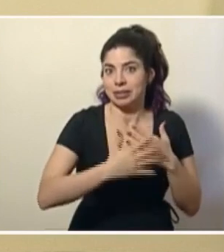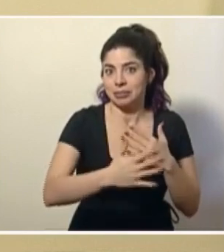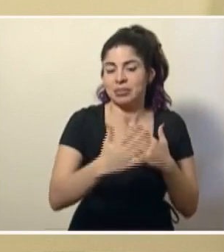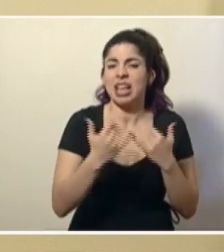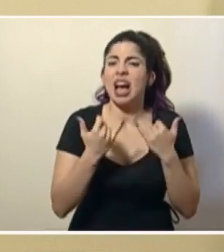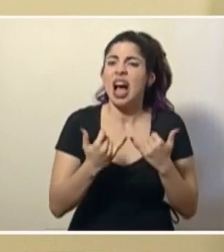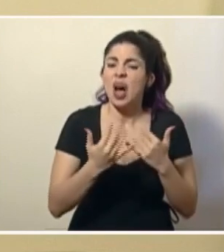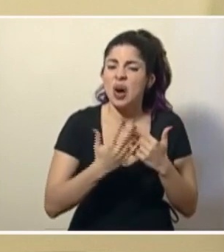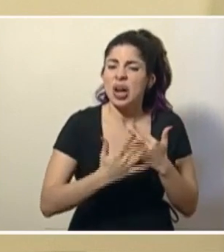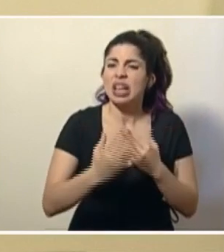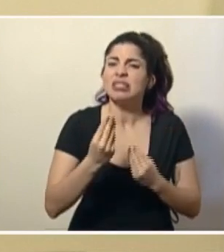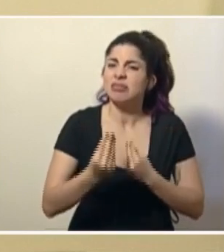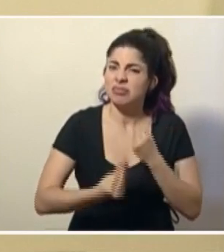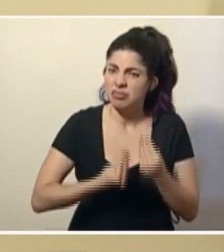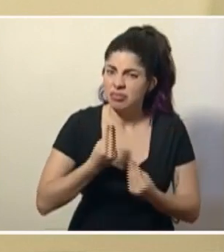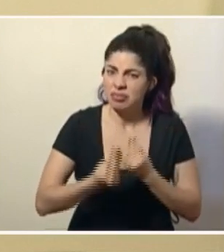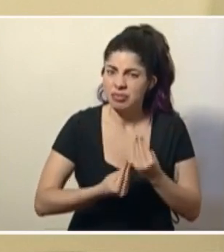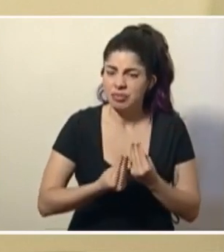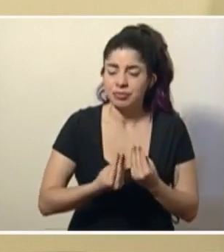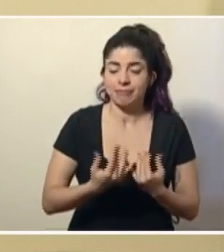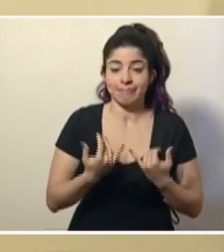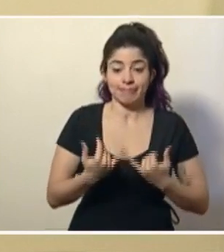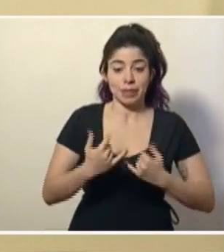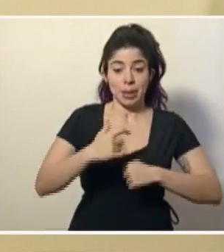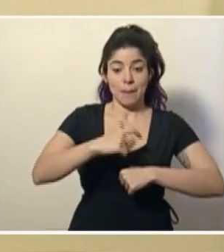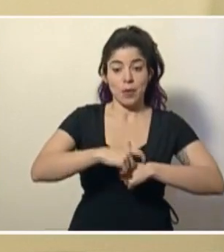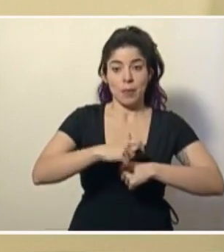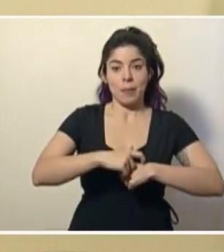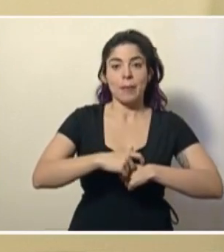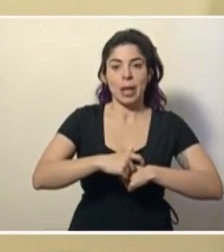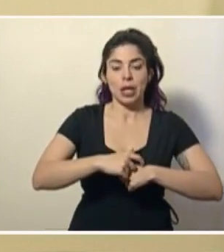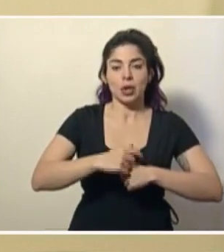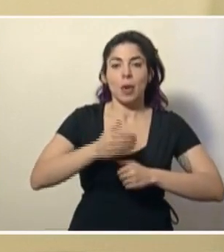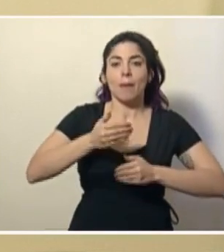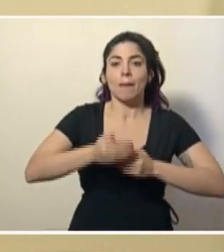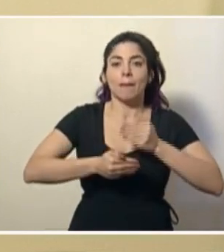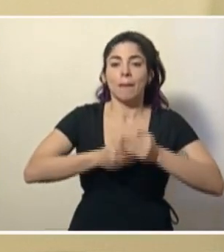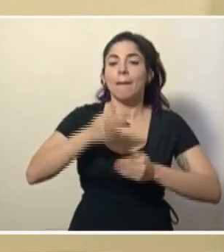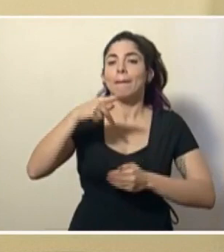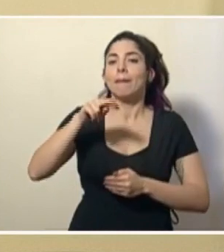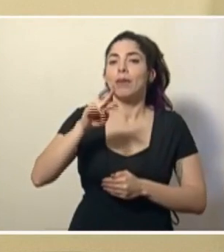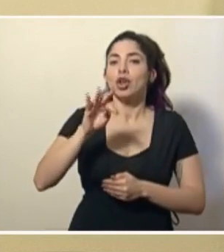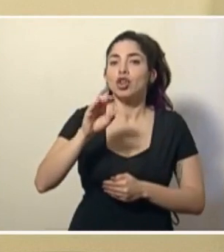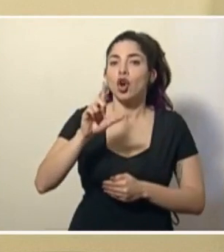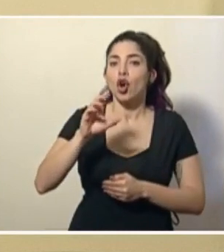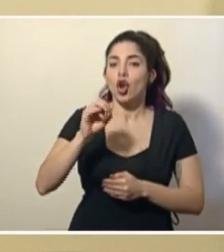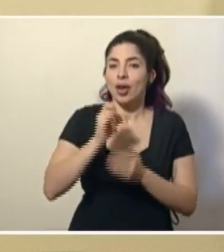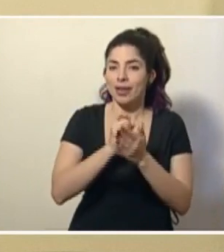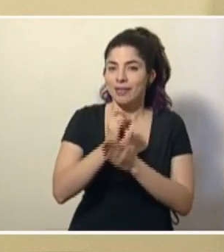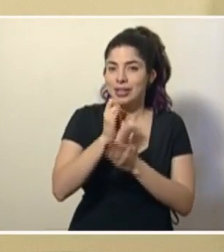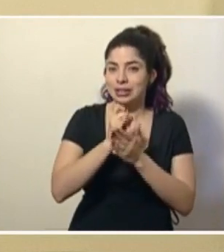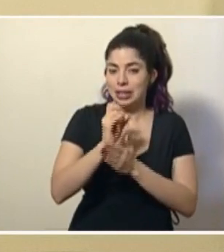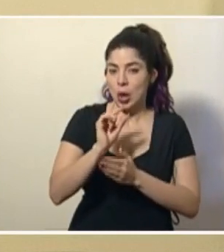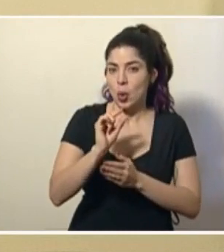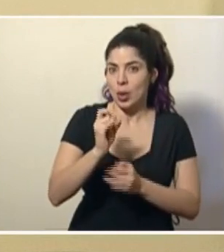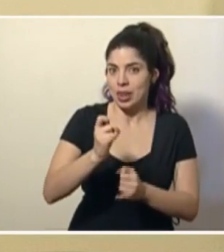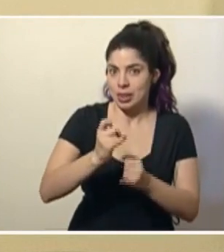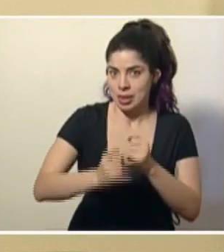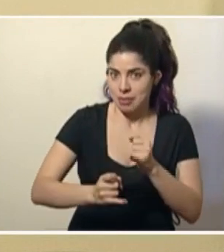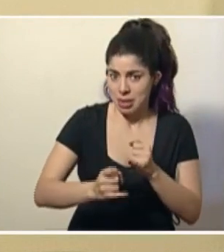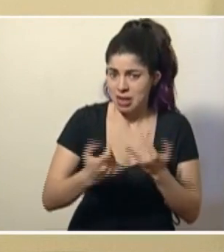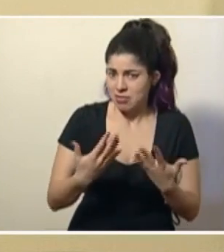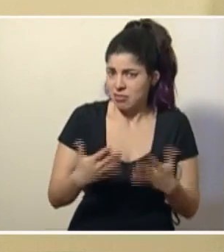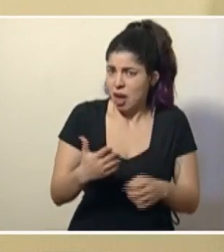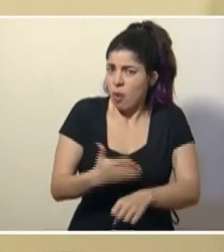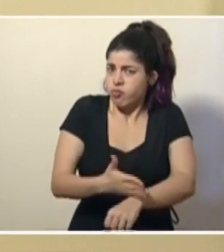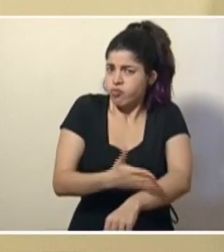que sigue? Estamos en una fase de finalizar el protocolo de investigación. Esto ya está